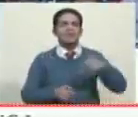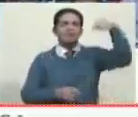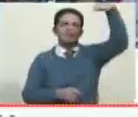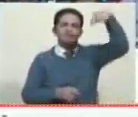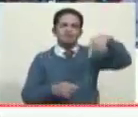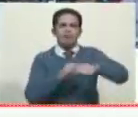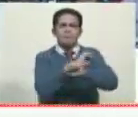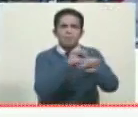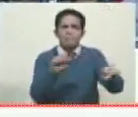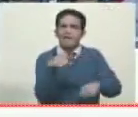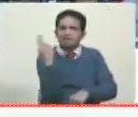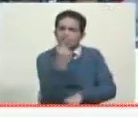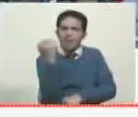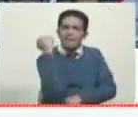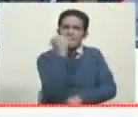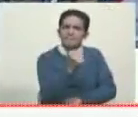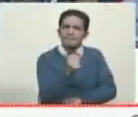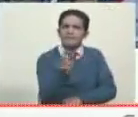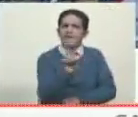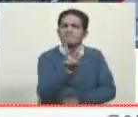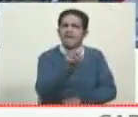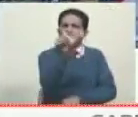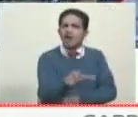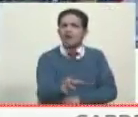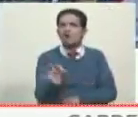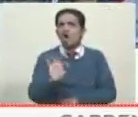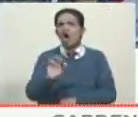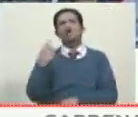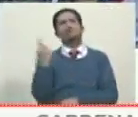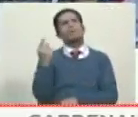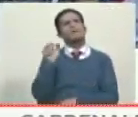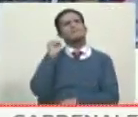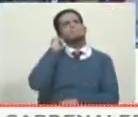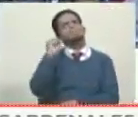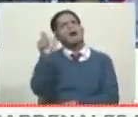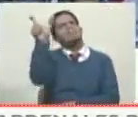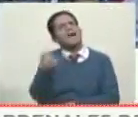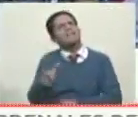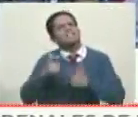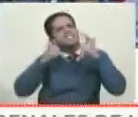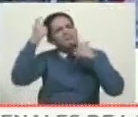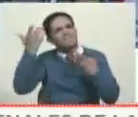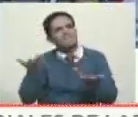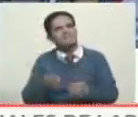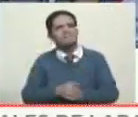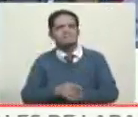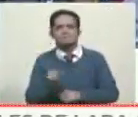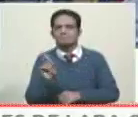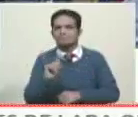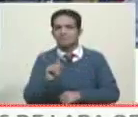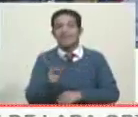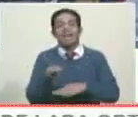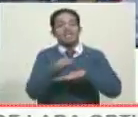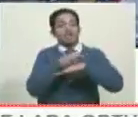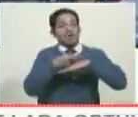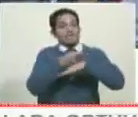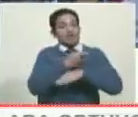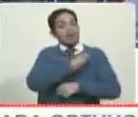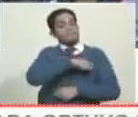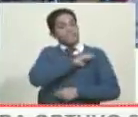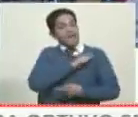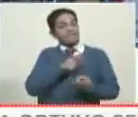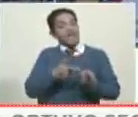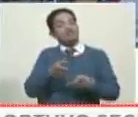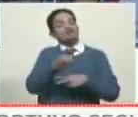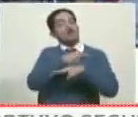así como no hay bombas solo mata chavistas el gobierno de españa' el gobierno de portugal cuando